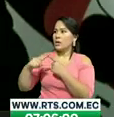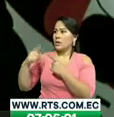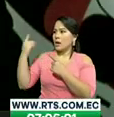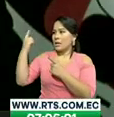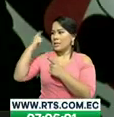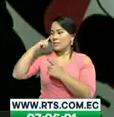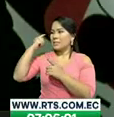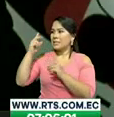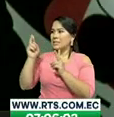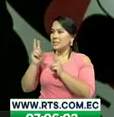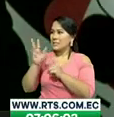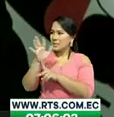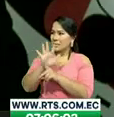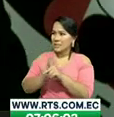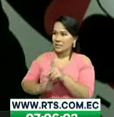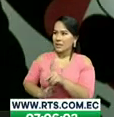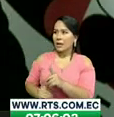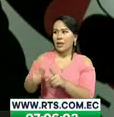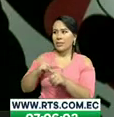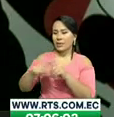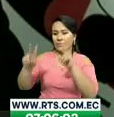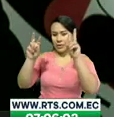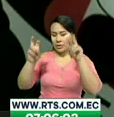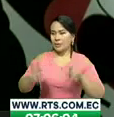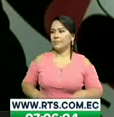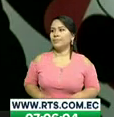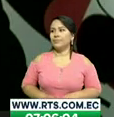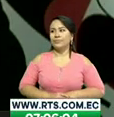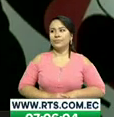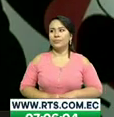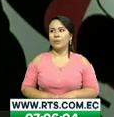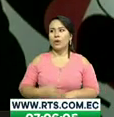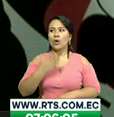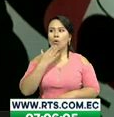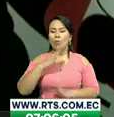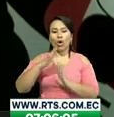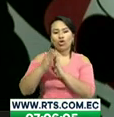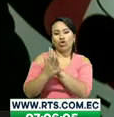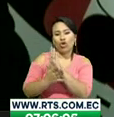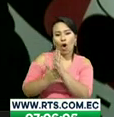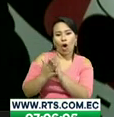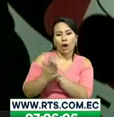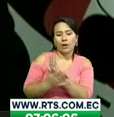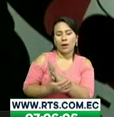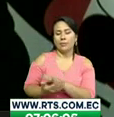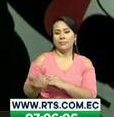distintas agresiones sexuales de varias índoles, como tocamientos,